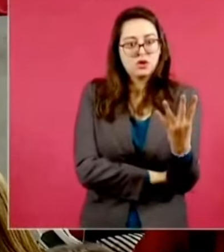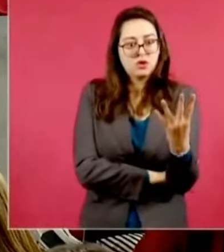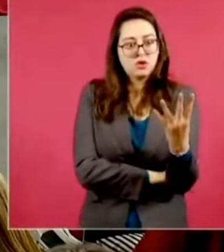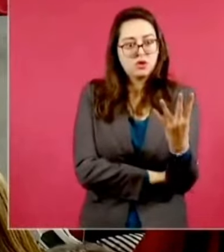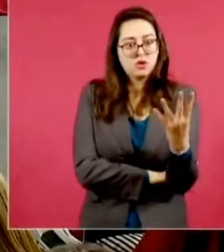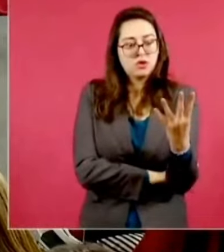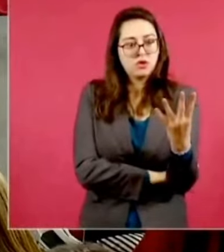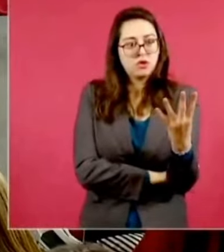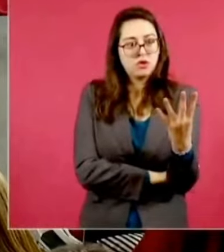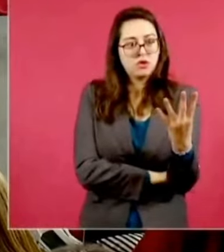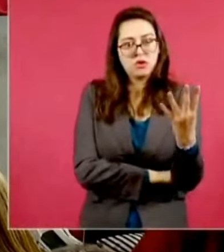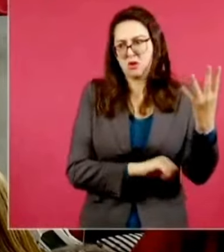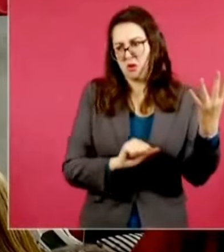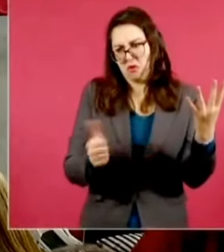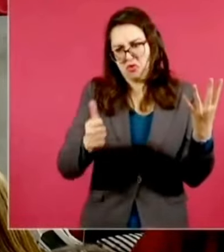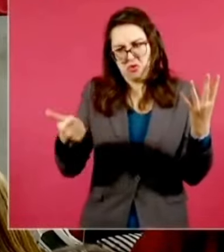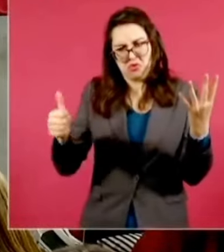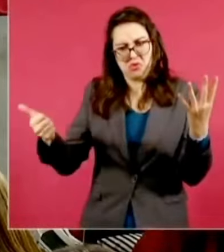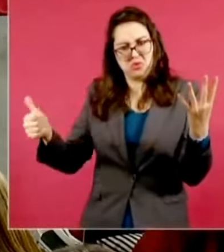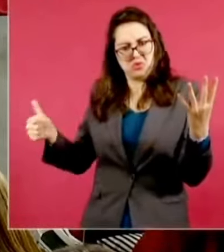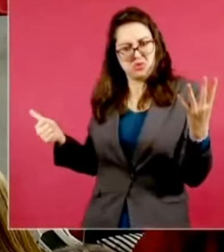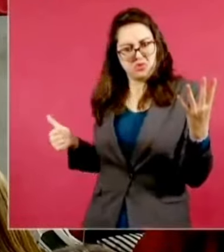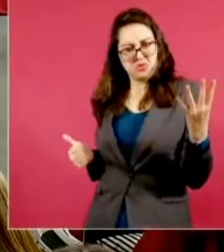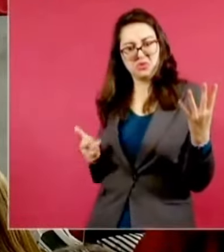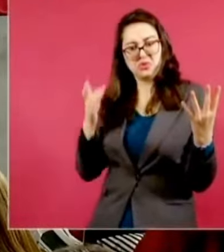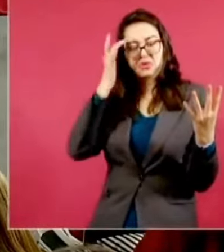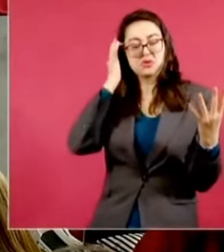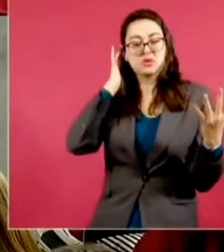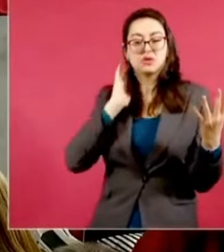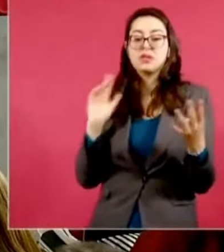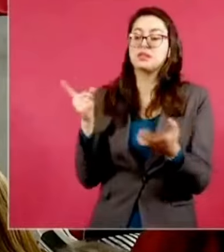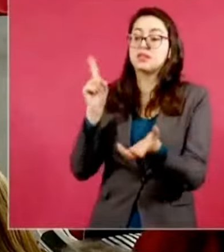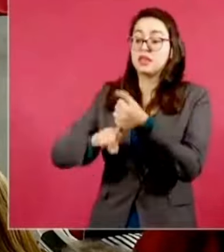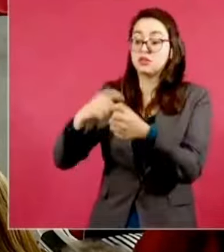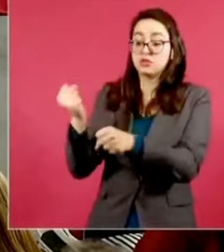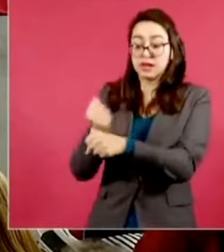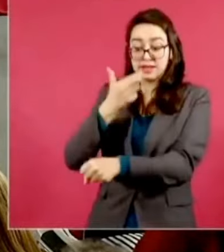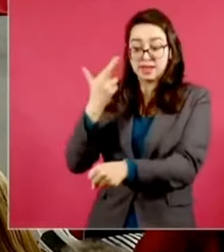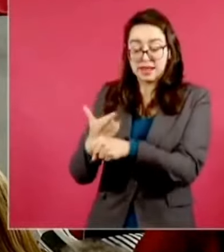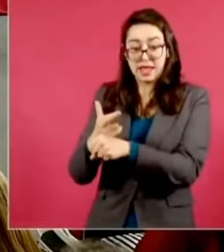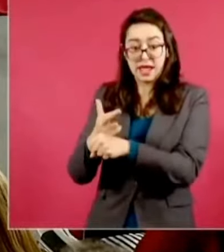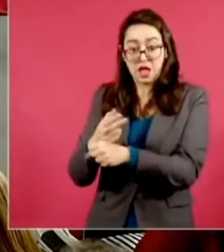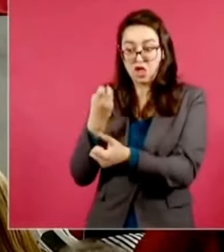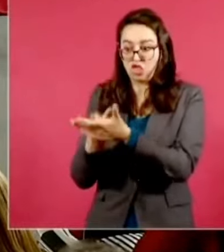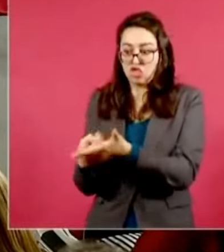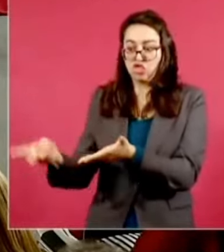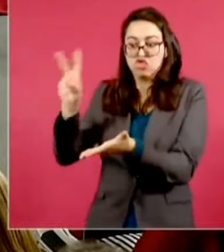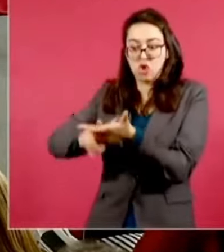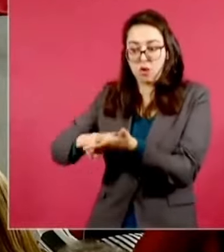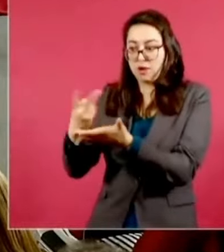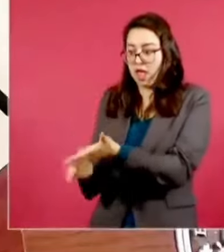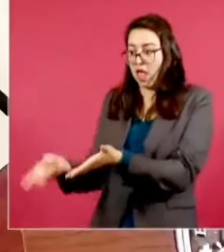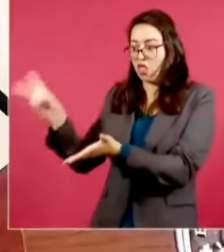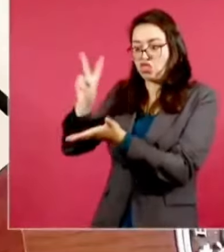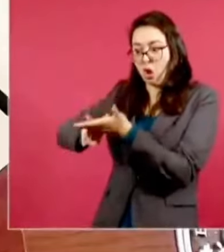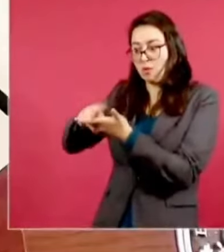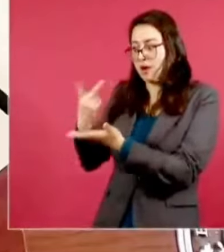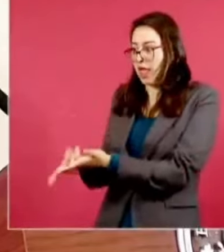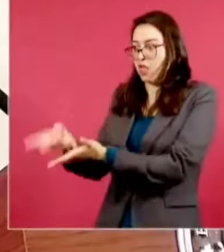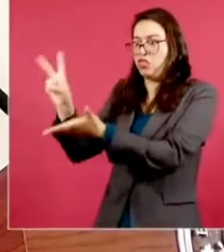etcétera, etcétera, etcétera. Porque en cada secretaría había un órgano